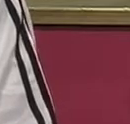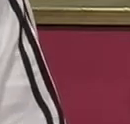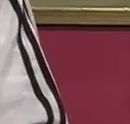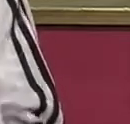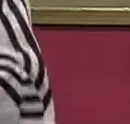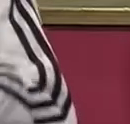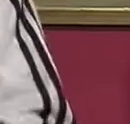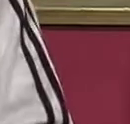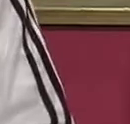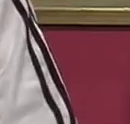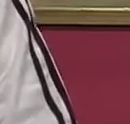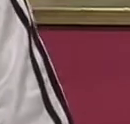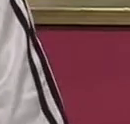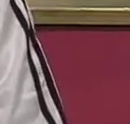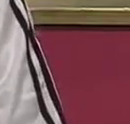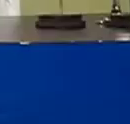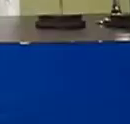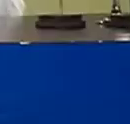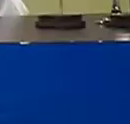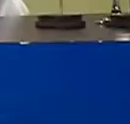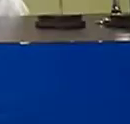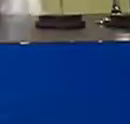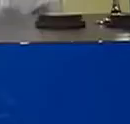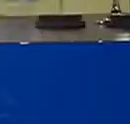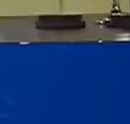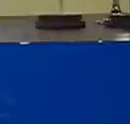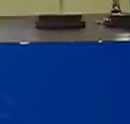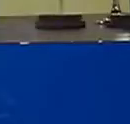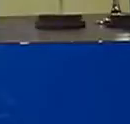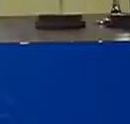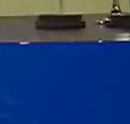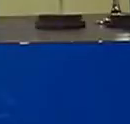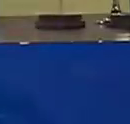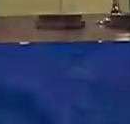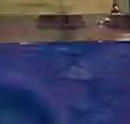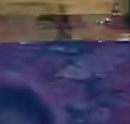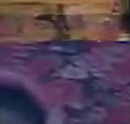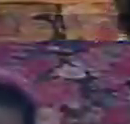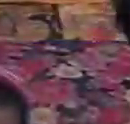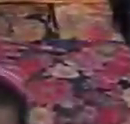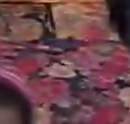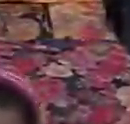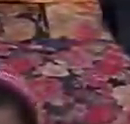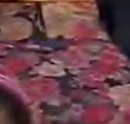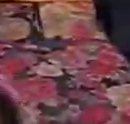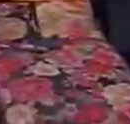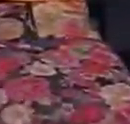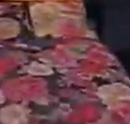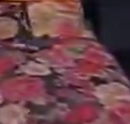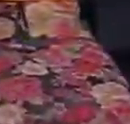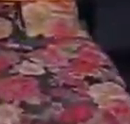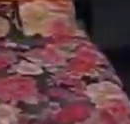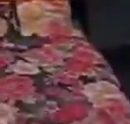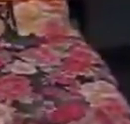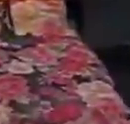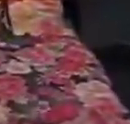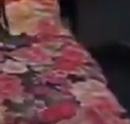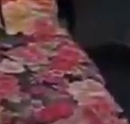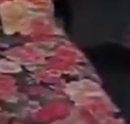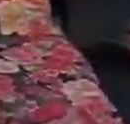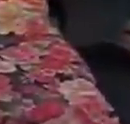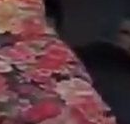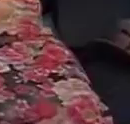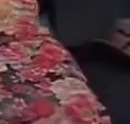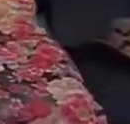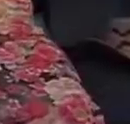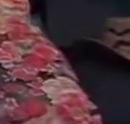bendiga y que el Señor nos guarde Gloria a Dios Gloria a Dios Gloria a Dios Gloria a Dios